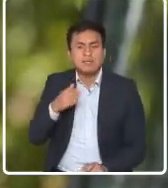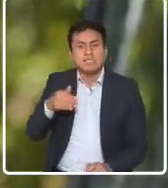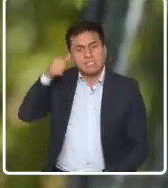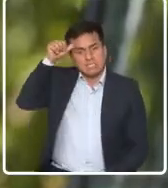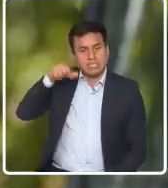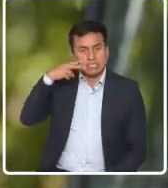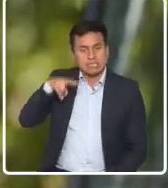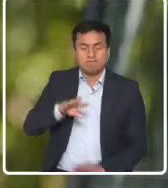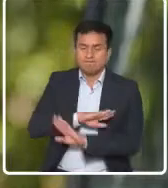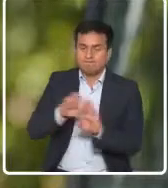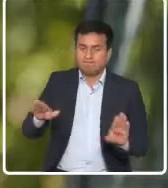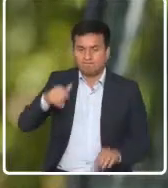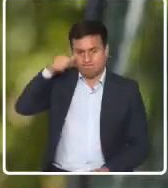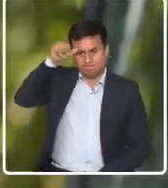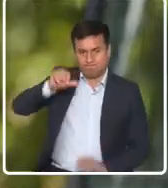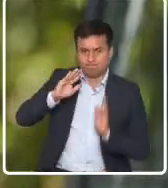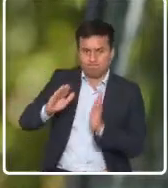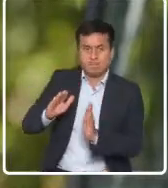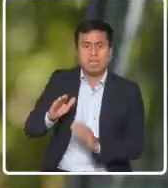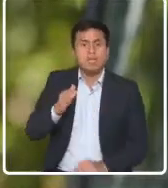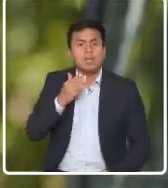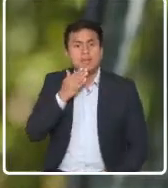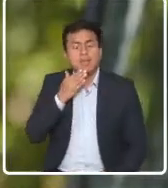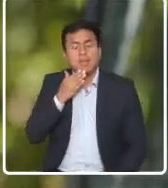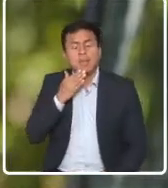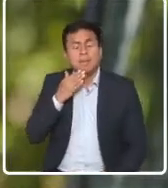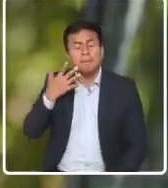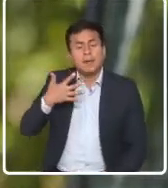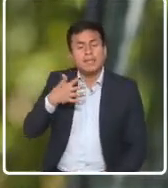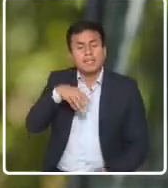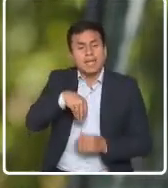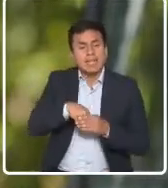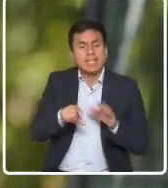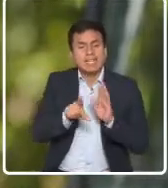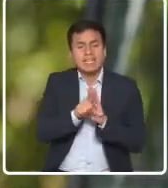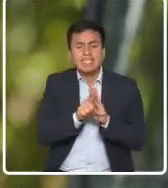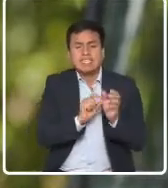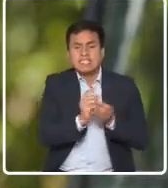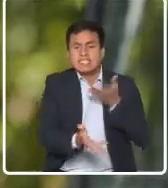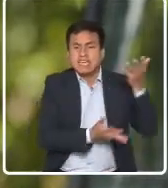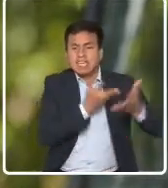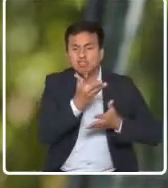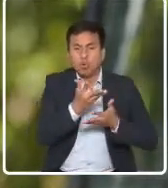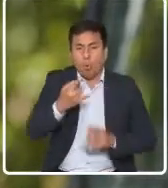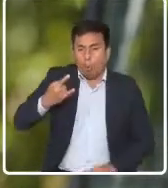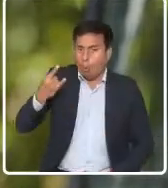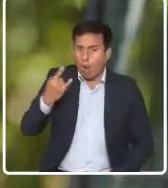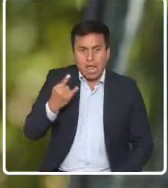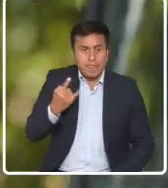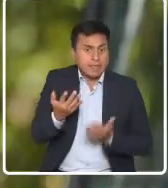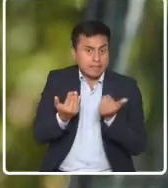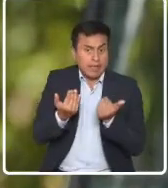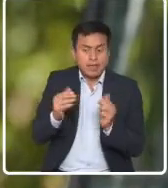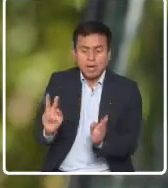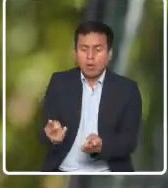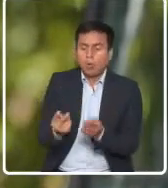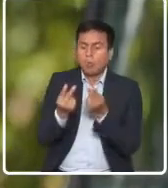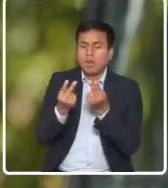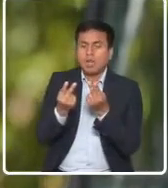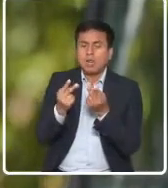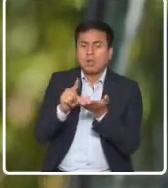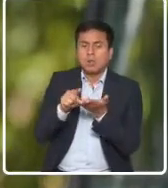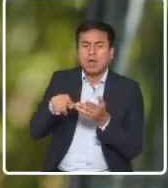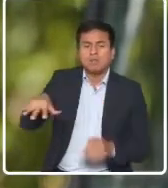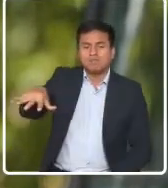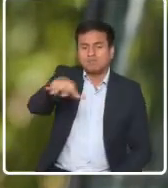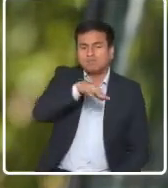impunidad. Y asumir como parte integral de la ley de incendio de manera urgente la necesidad de recuperar